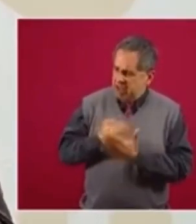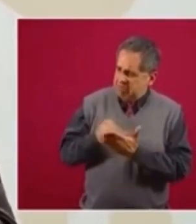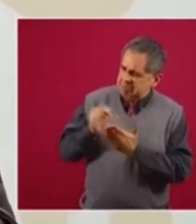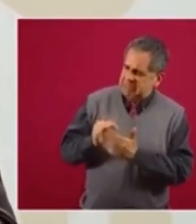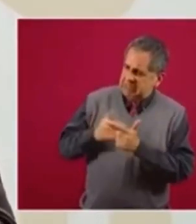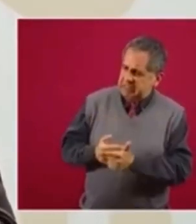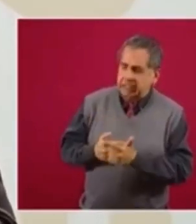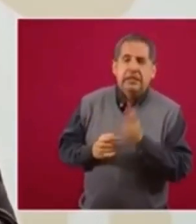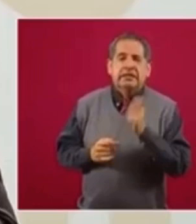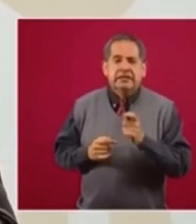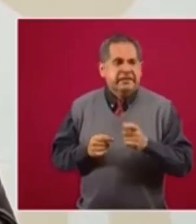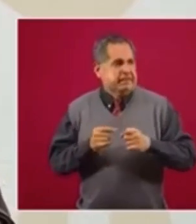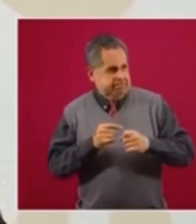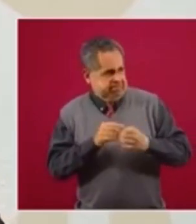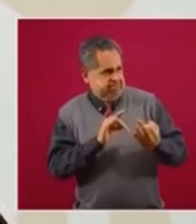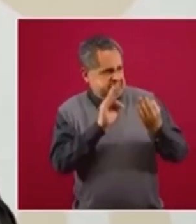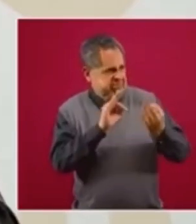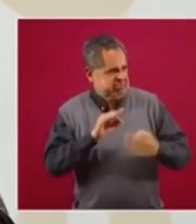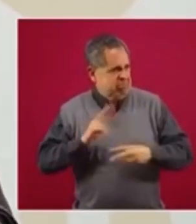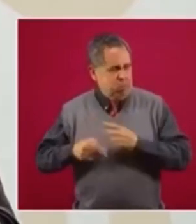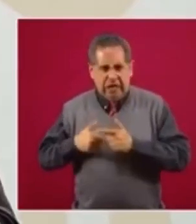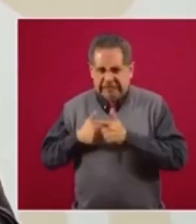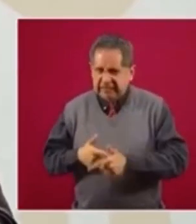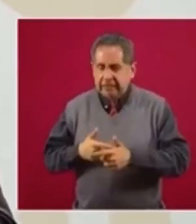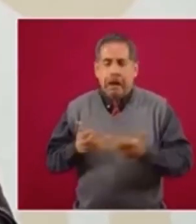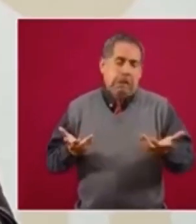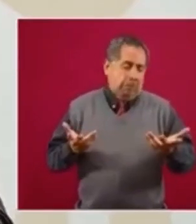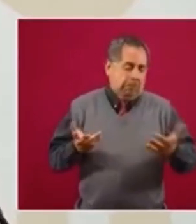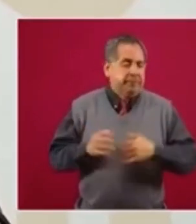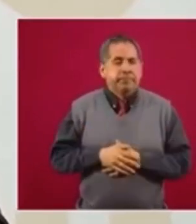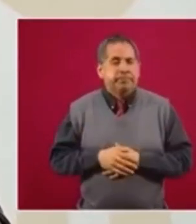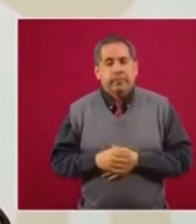comporta frente a la adversidad. Lo que hemos nosotros